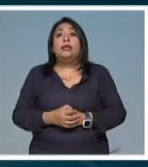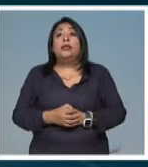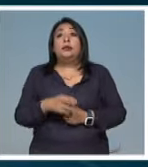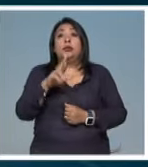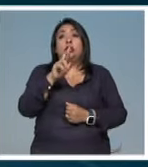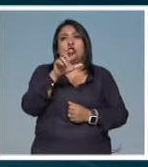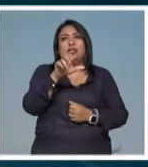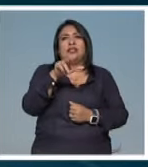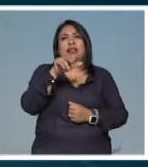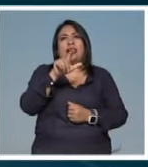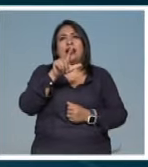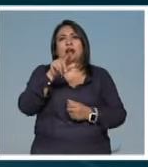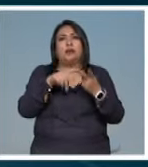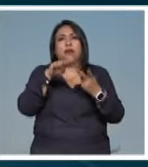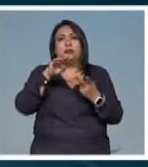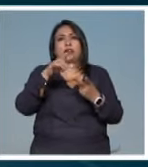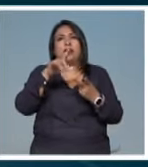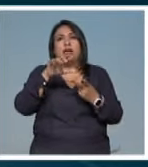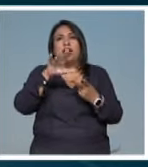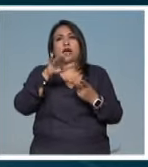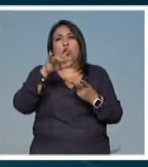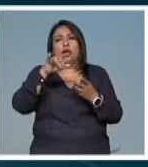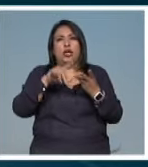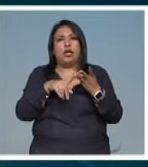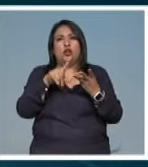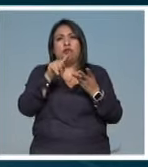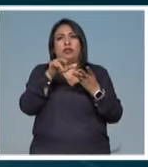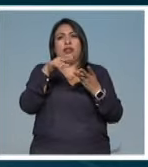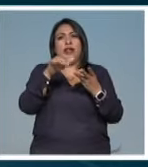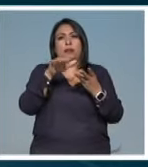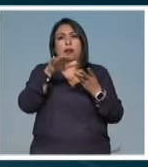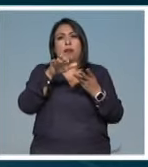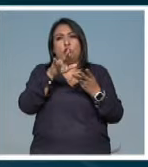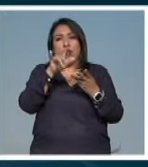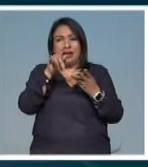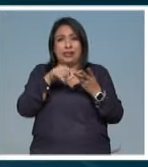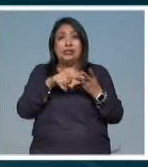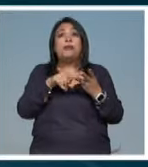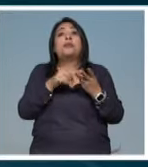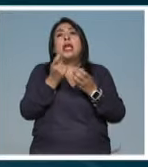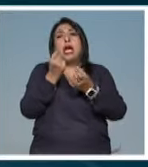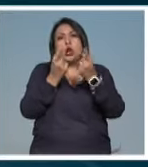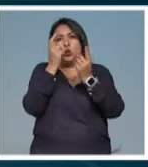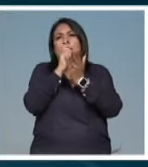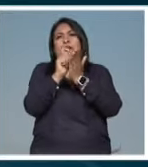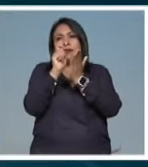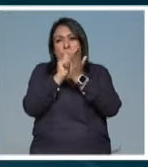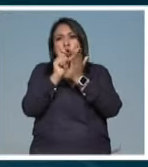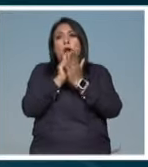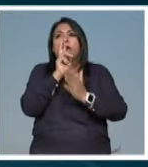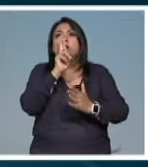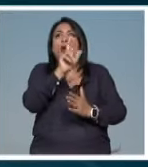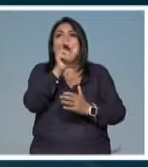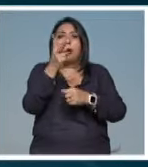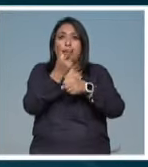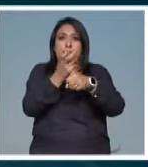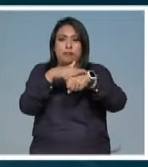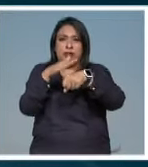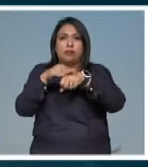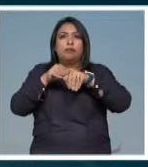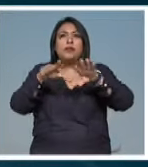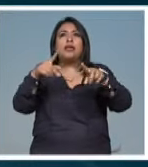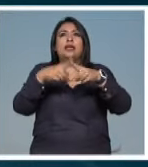Roxana Elbridge Thomas, Miguel Eugenio Ortiz Magro y Telma Morales García son algunos de los escritores que respondieron a la convocatoria